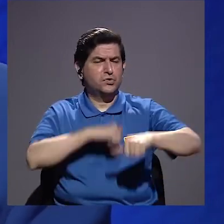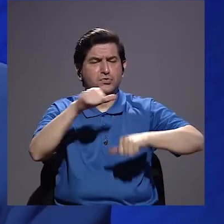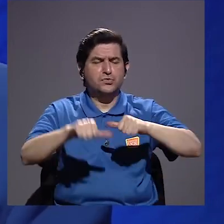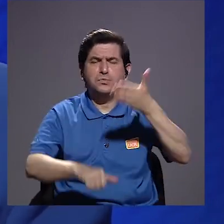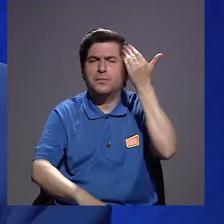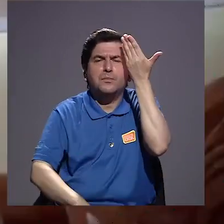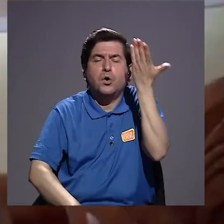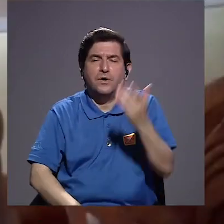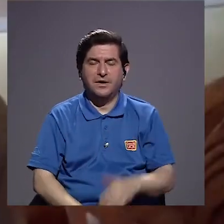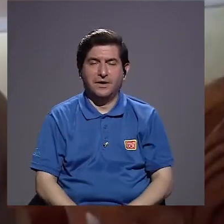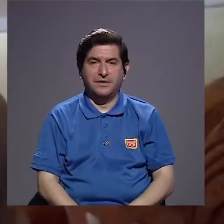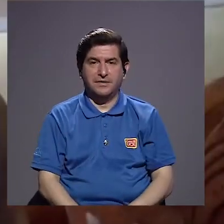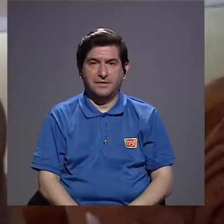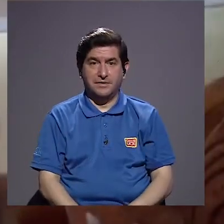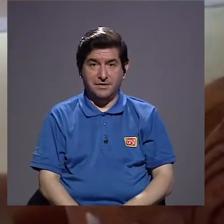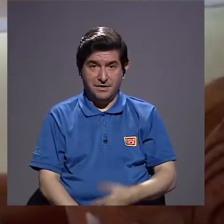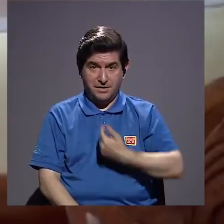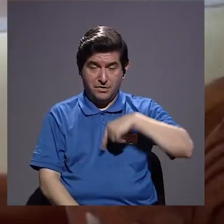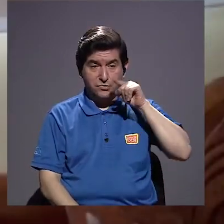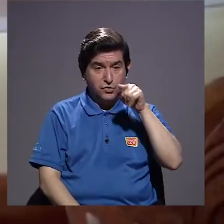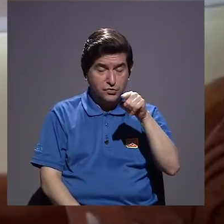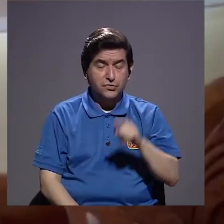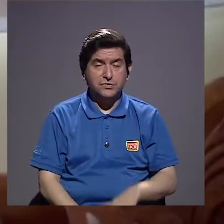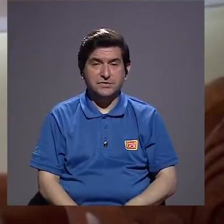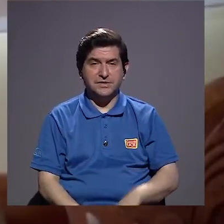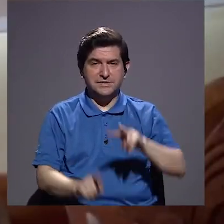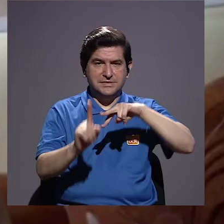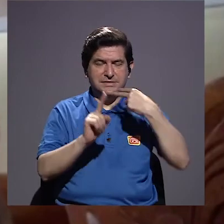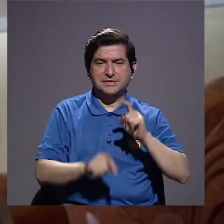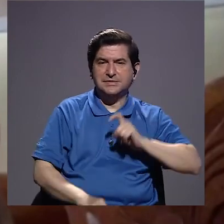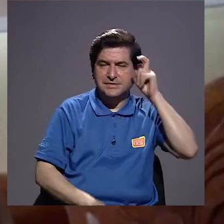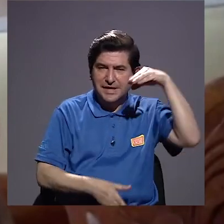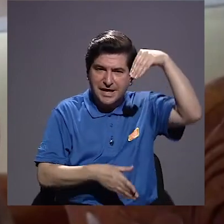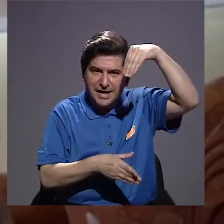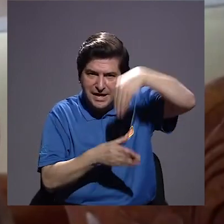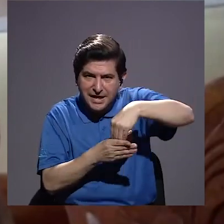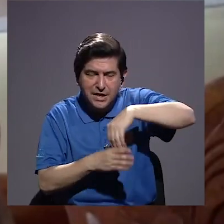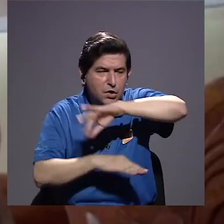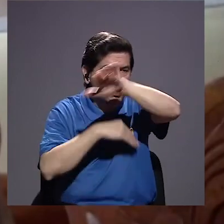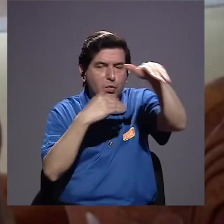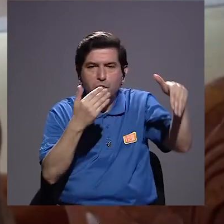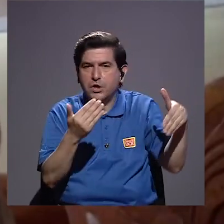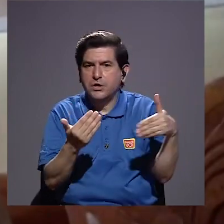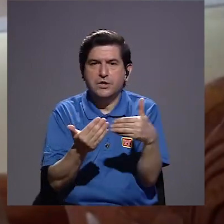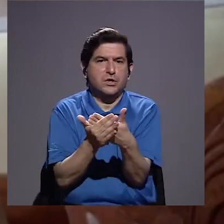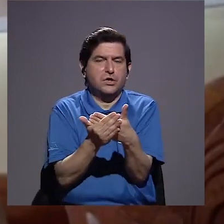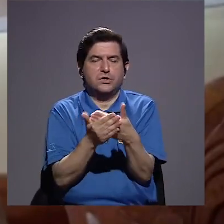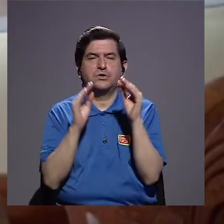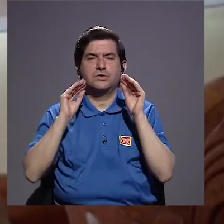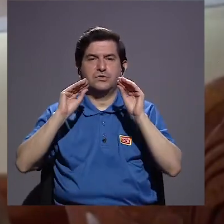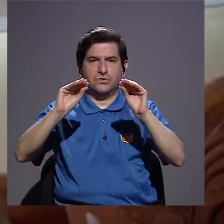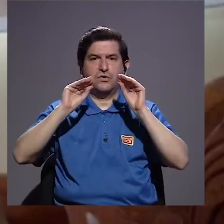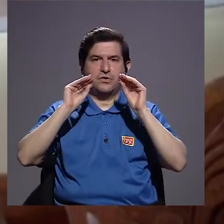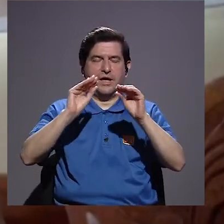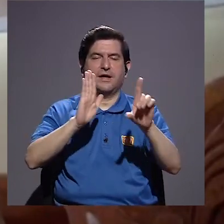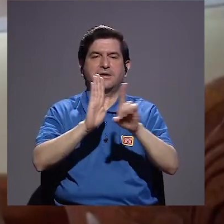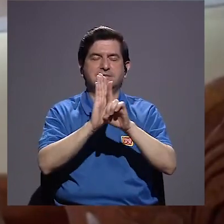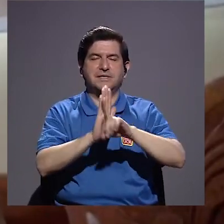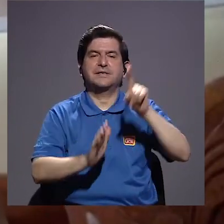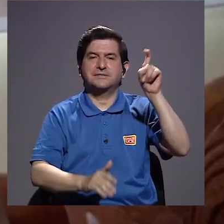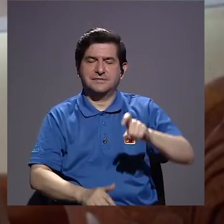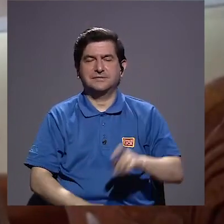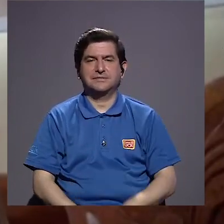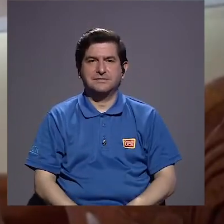luchar? Tenemos que luchar porque esa perspectiva de género sea incorporada en toda la enseñanza del